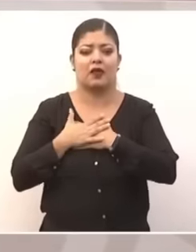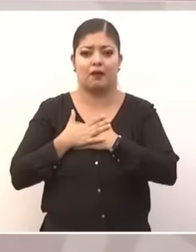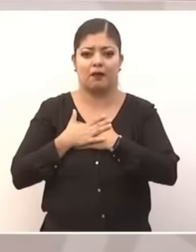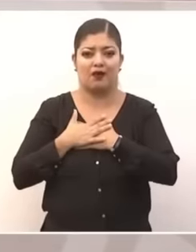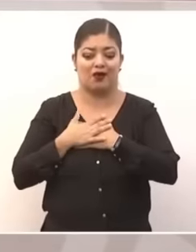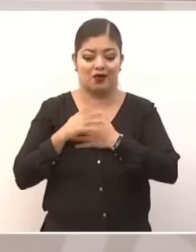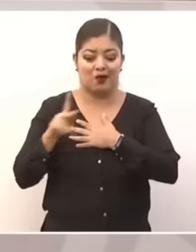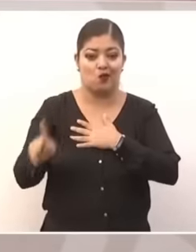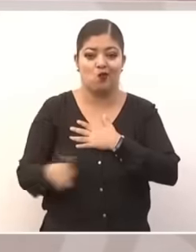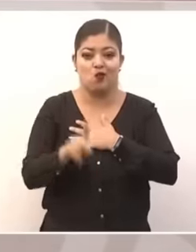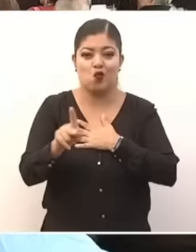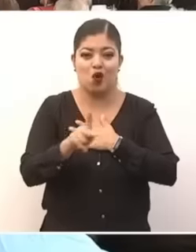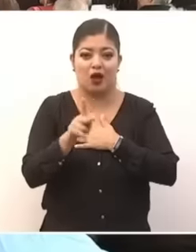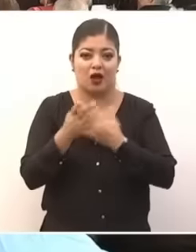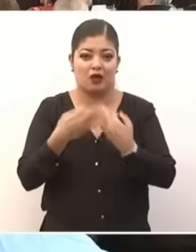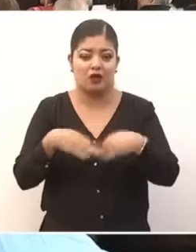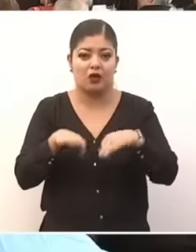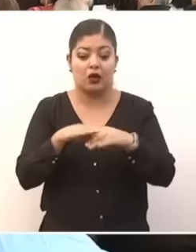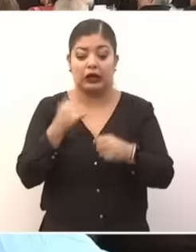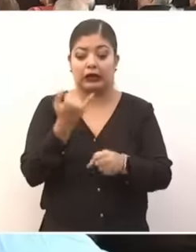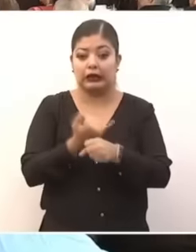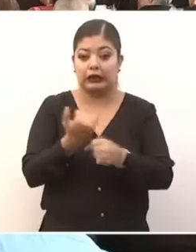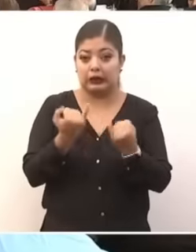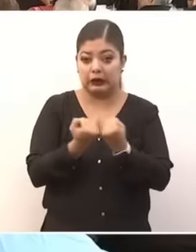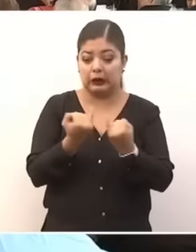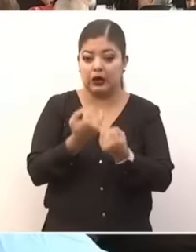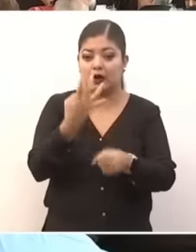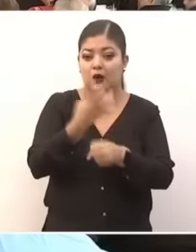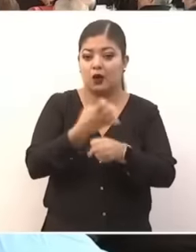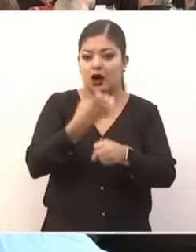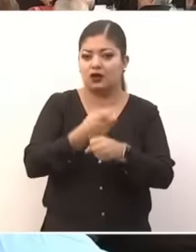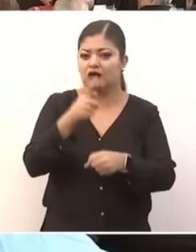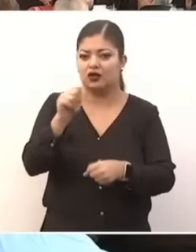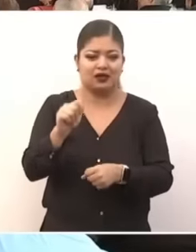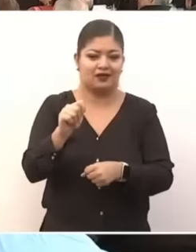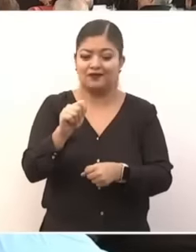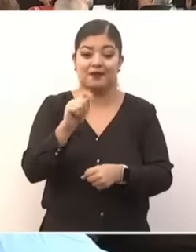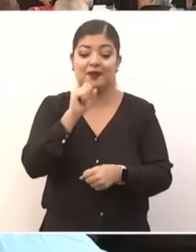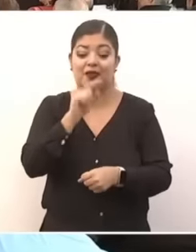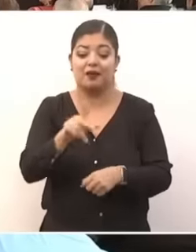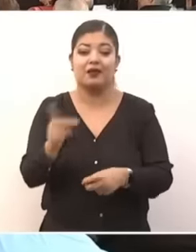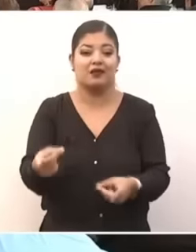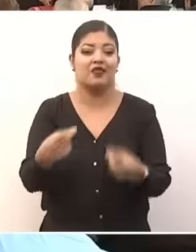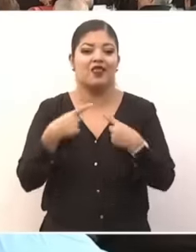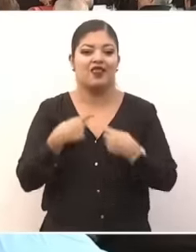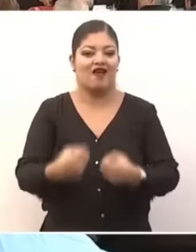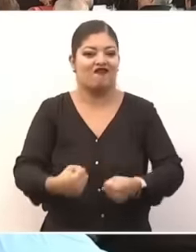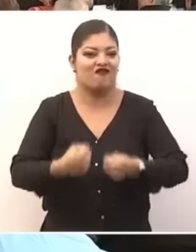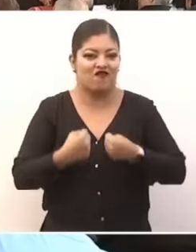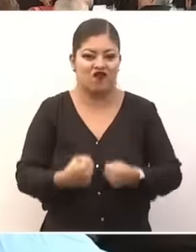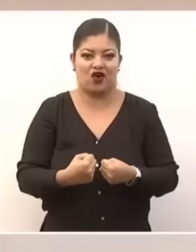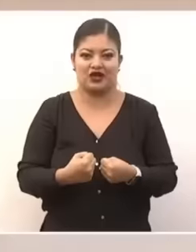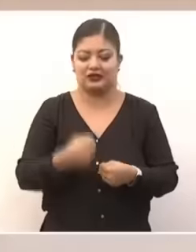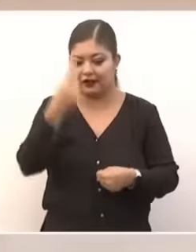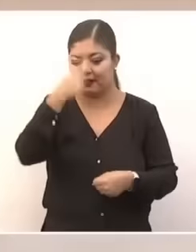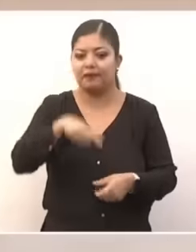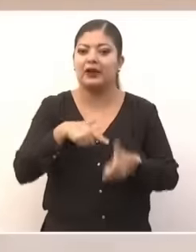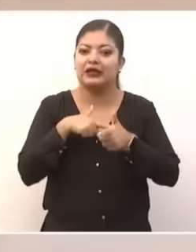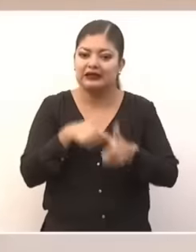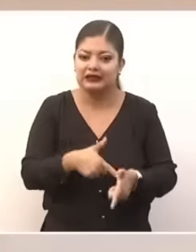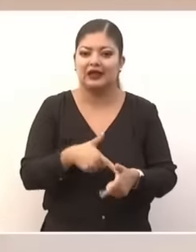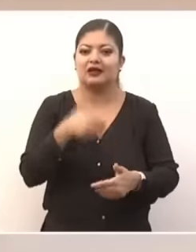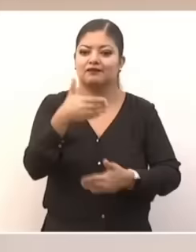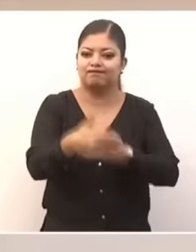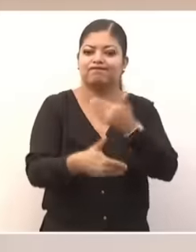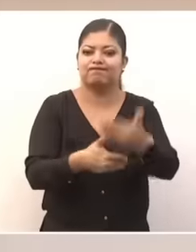al pueblo y la cuarta transformación, sino que nos da fuerzas para seguir y avanzar con la